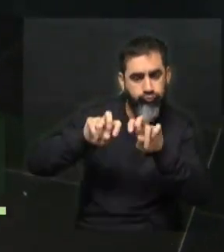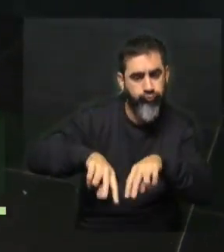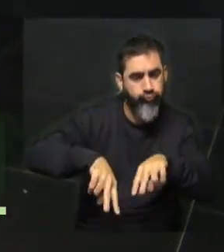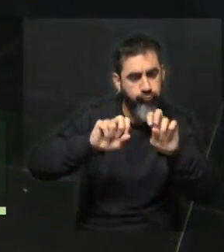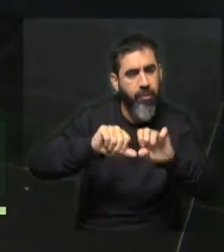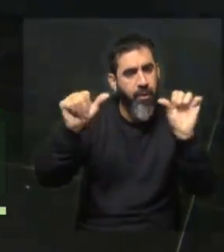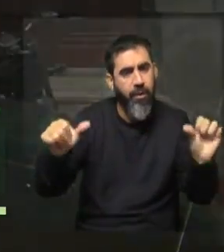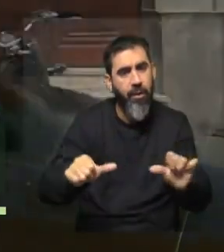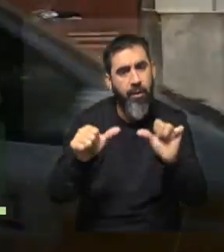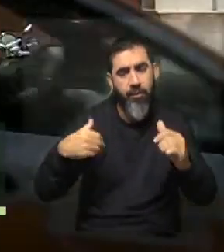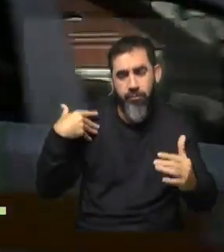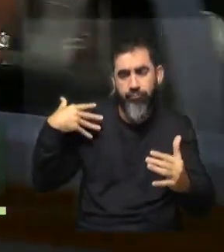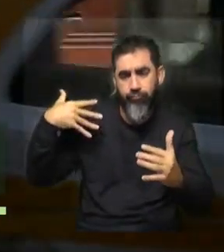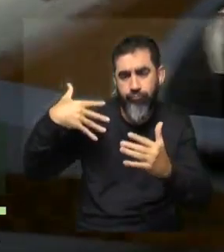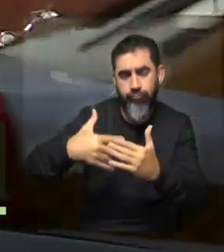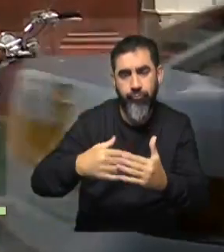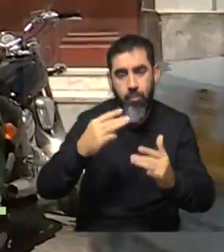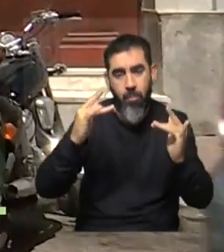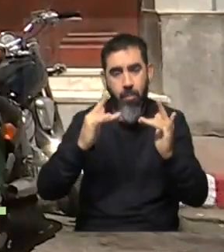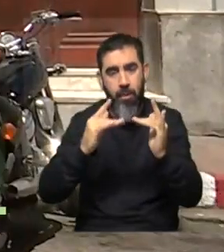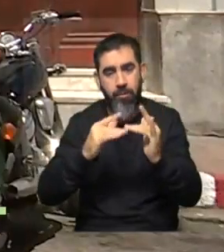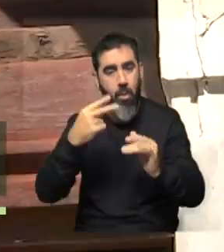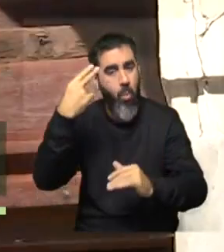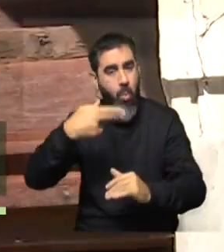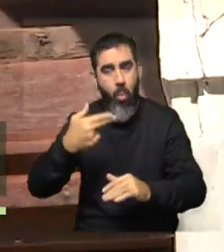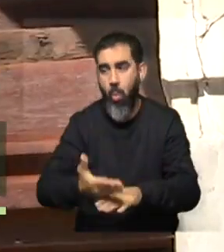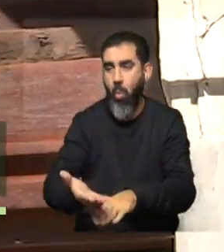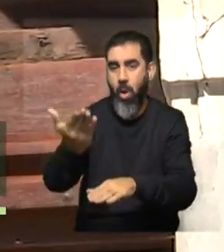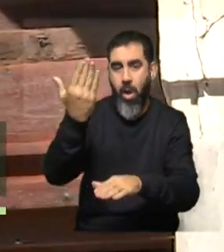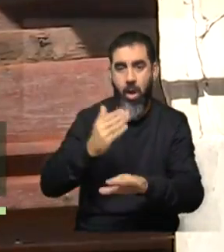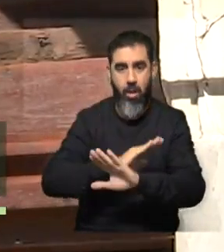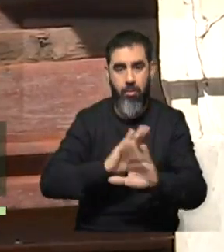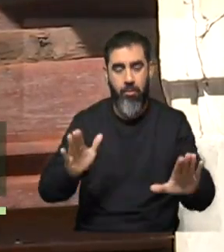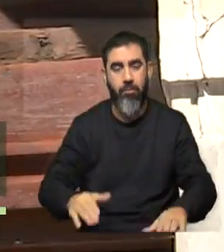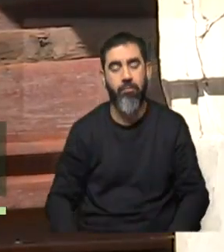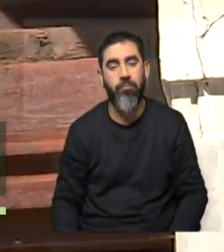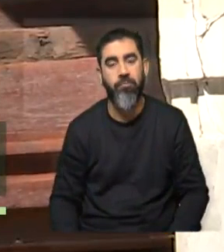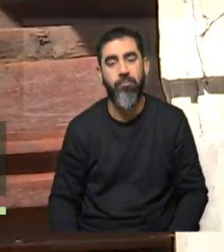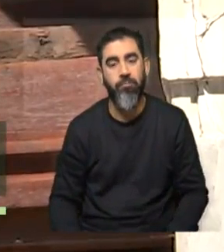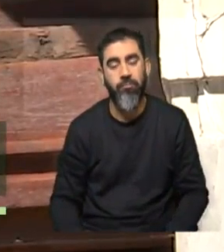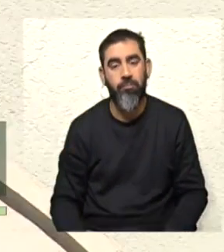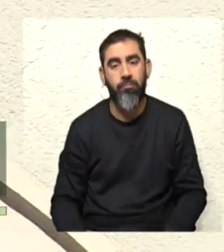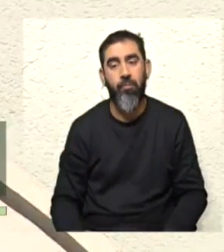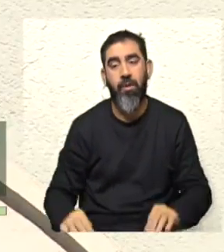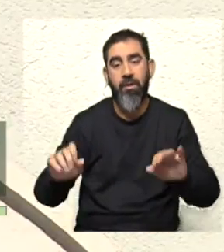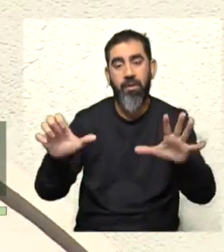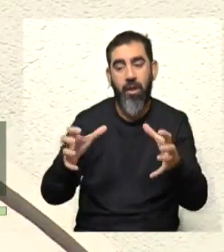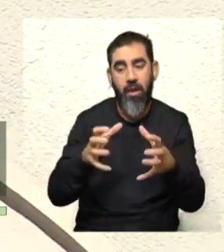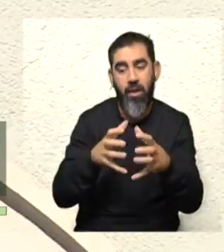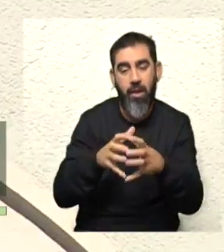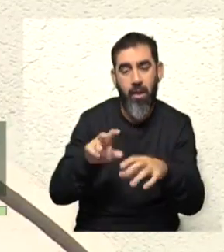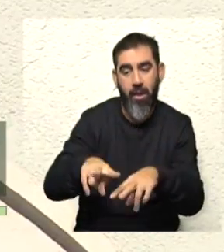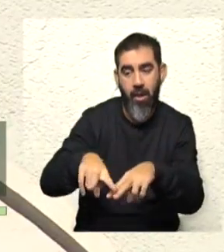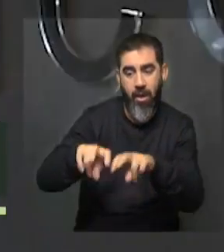que se había hecho en el Massiel este en algo sin precedentes realmente porque este que se envíen seis equipos auditores